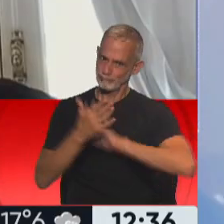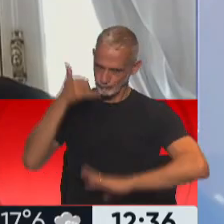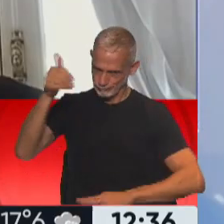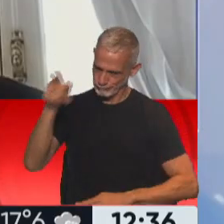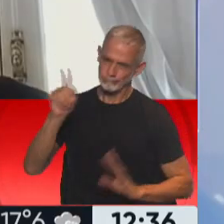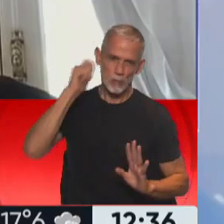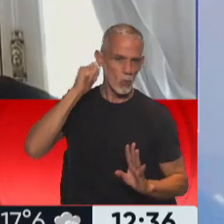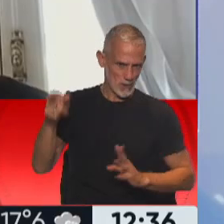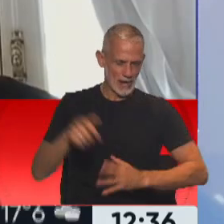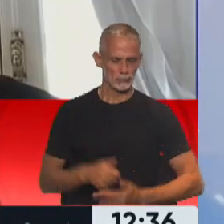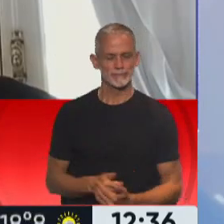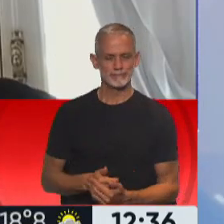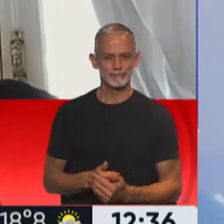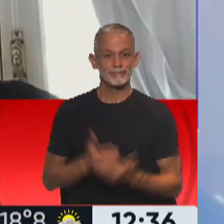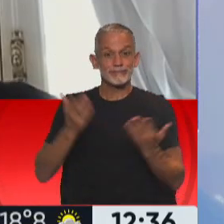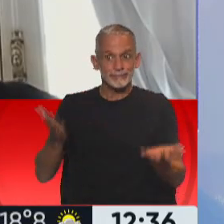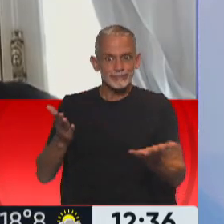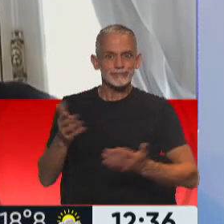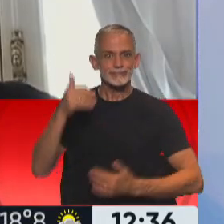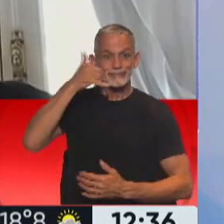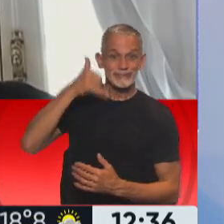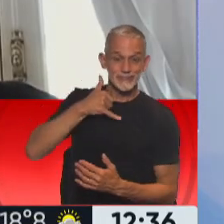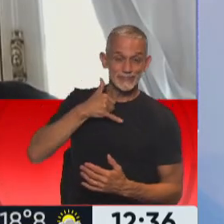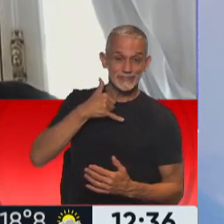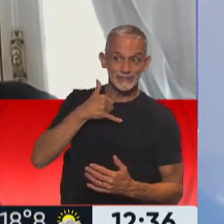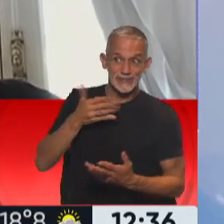suyo. Y cuando me llama,